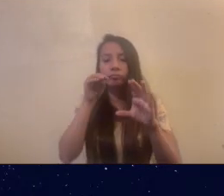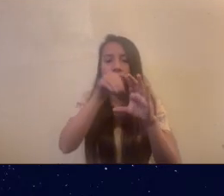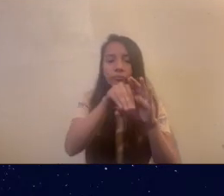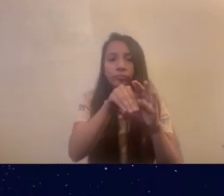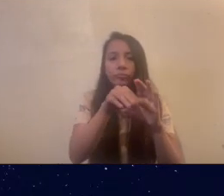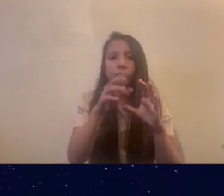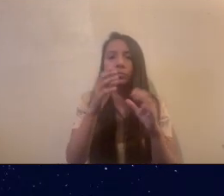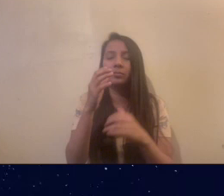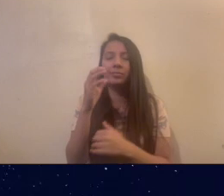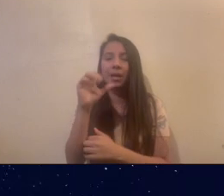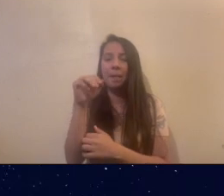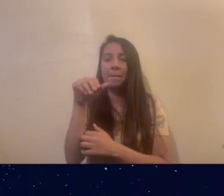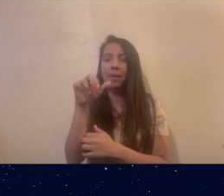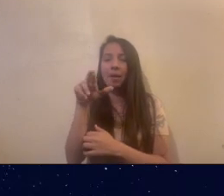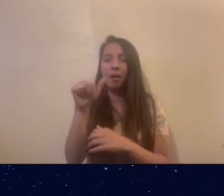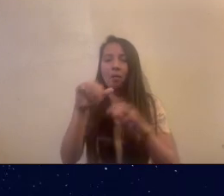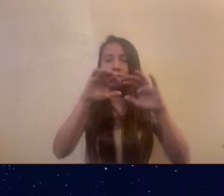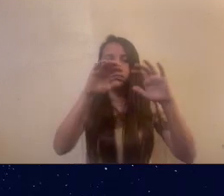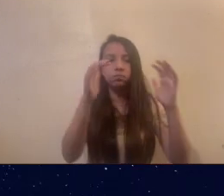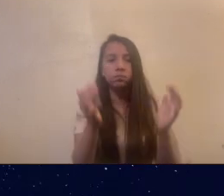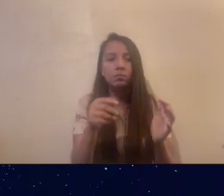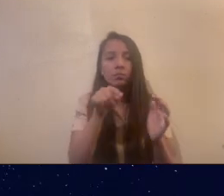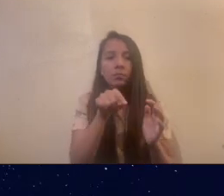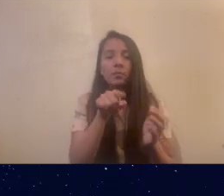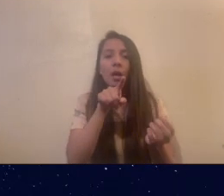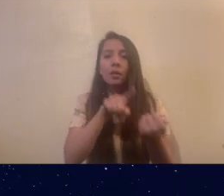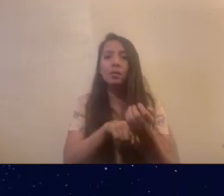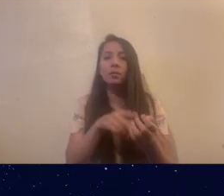o en un CELS, que es estos